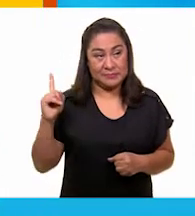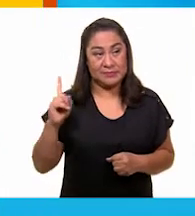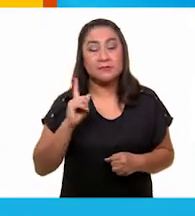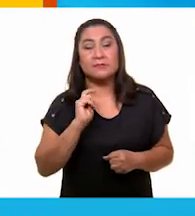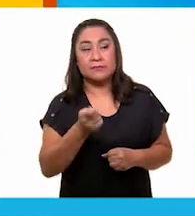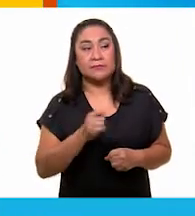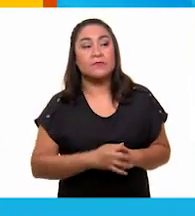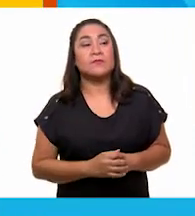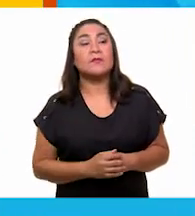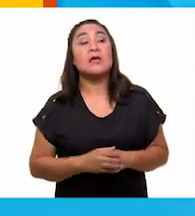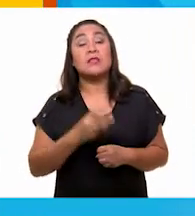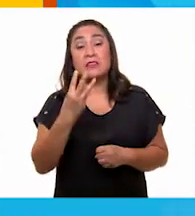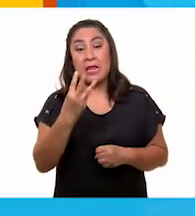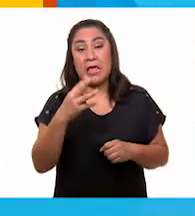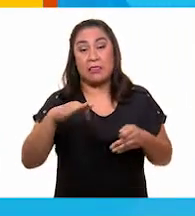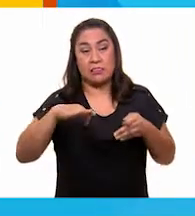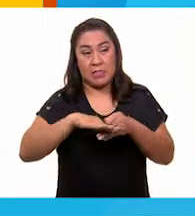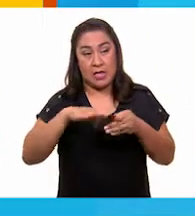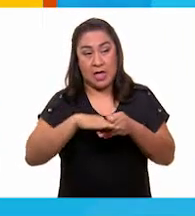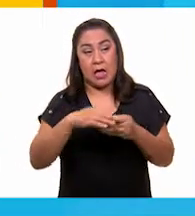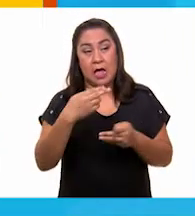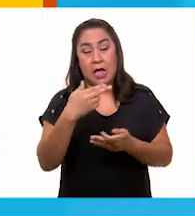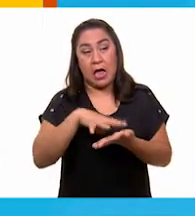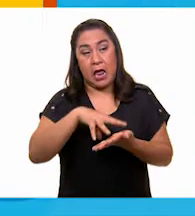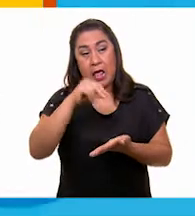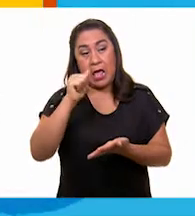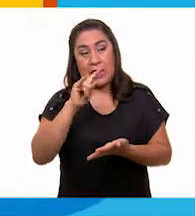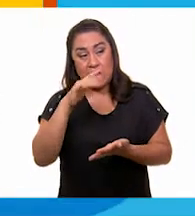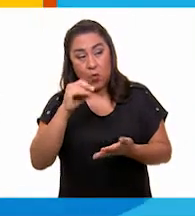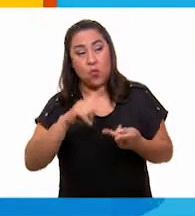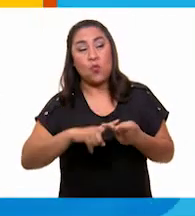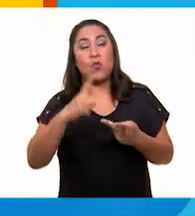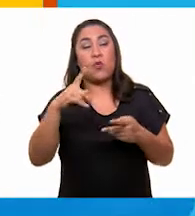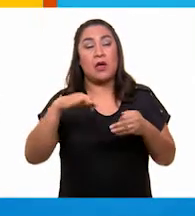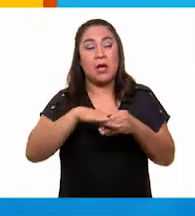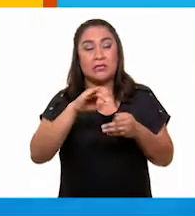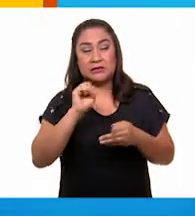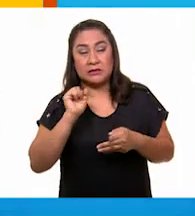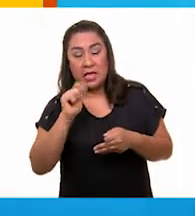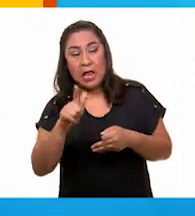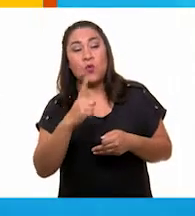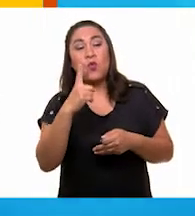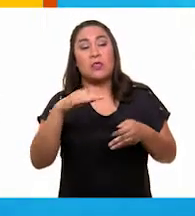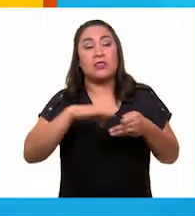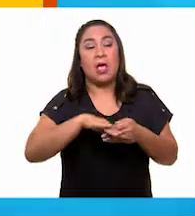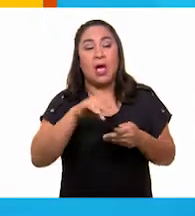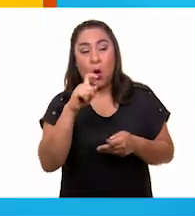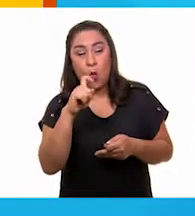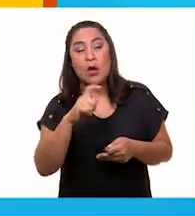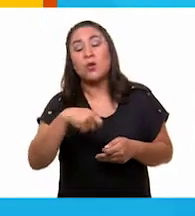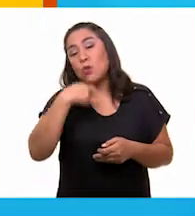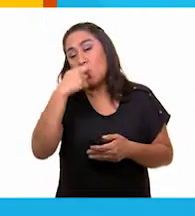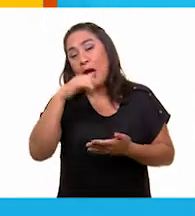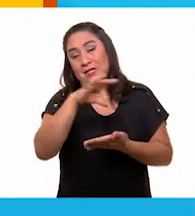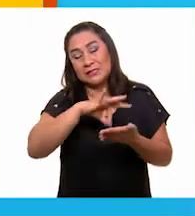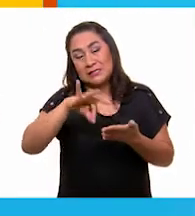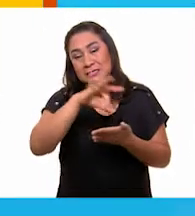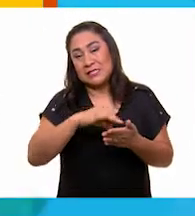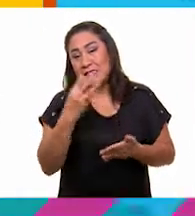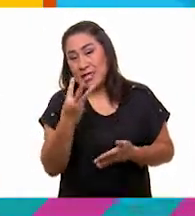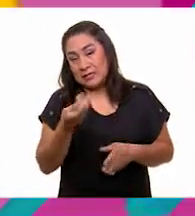ingredientes, bueno, son 3 tazas de harina de trigo, 1 taza de sal fina, 1 taza de agua y 3 cucharaditas de aceite. Y